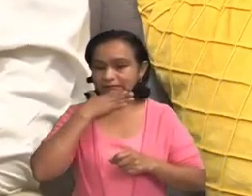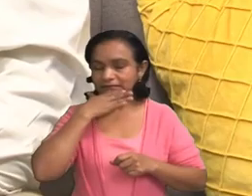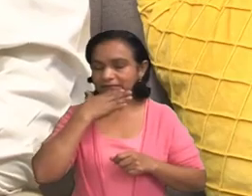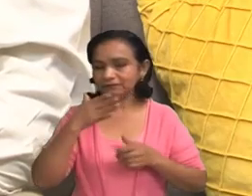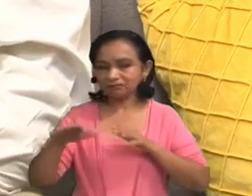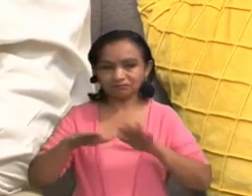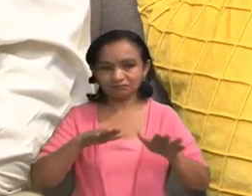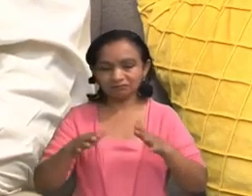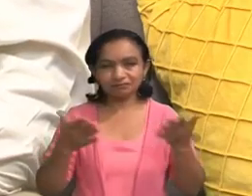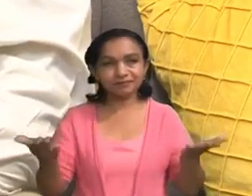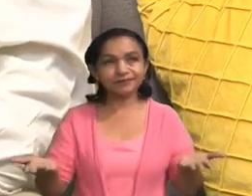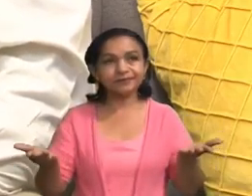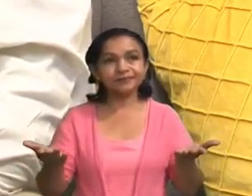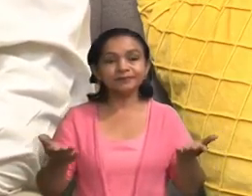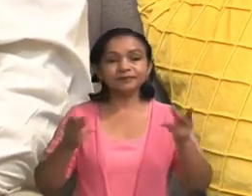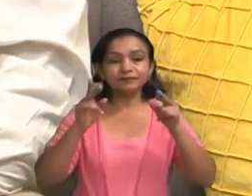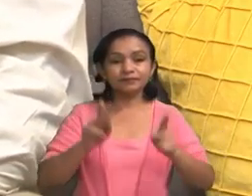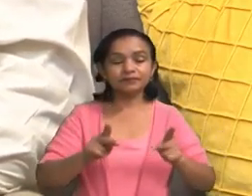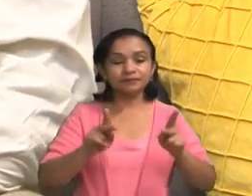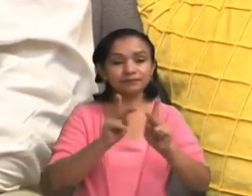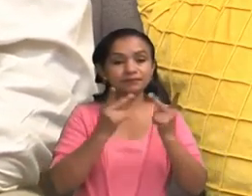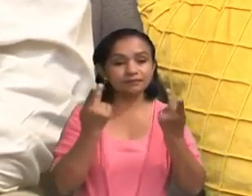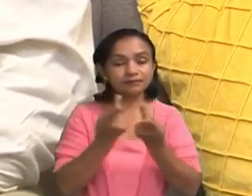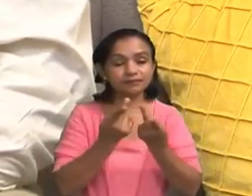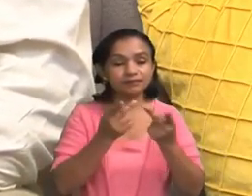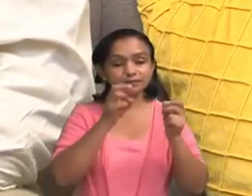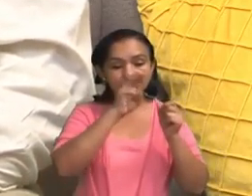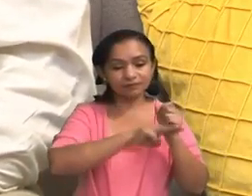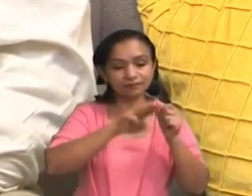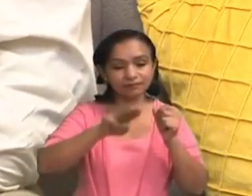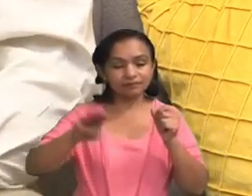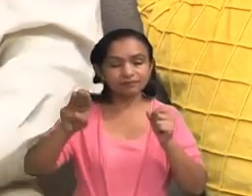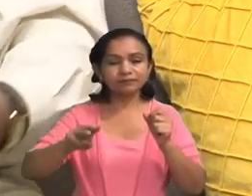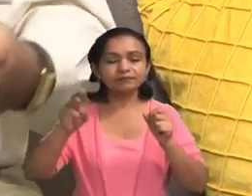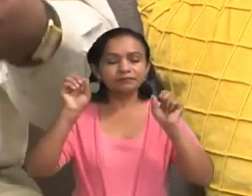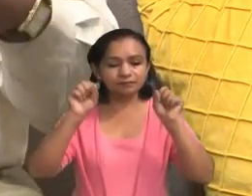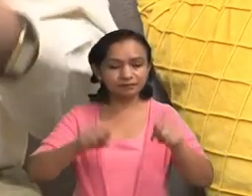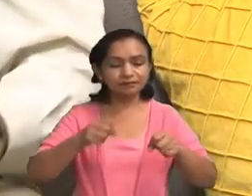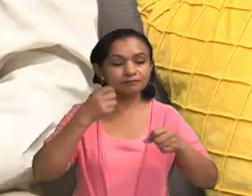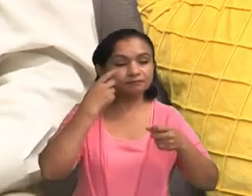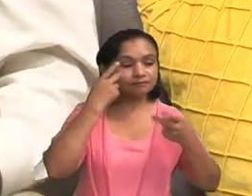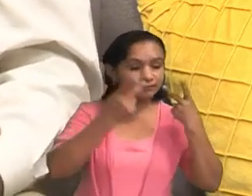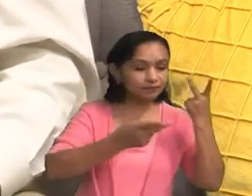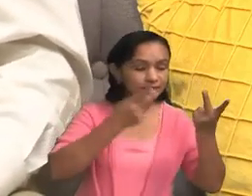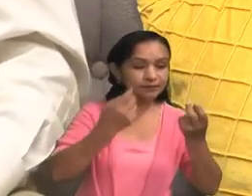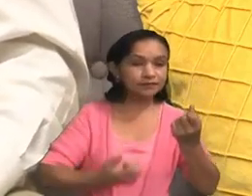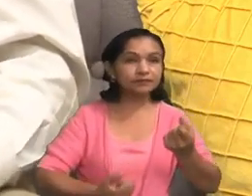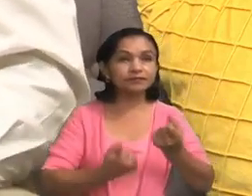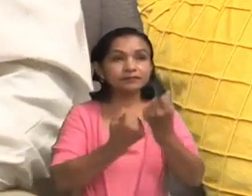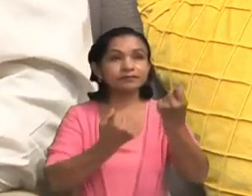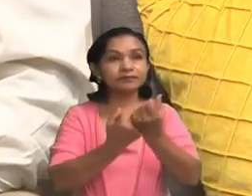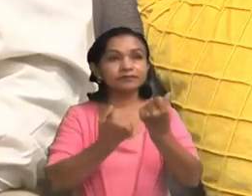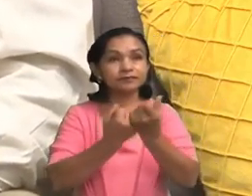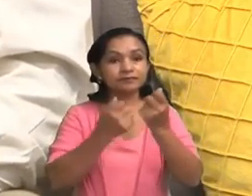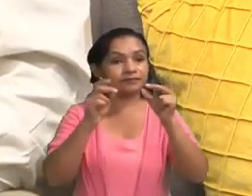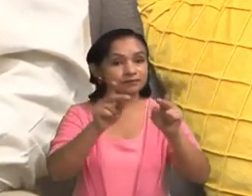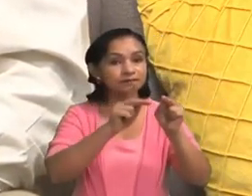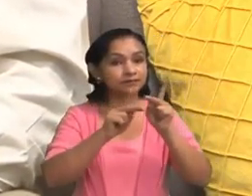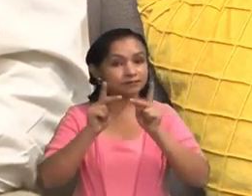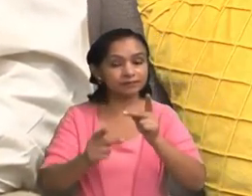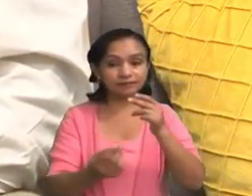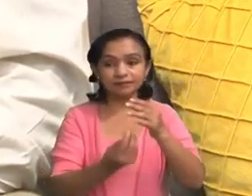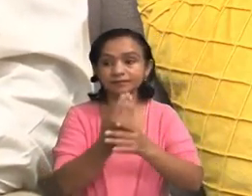difícil, ¿no? Pero todo el pueblo de Matagalpa está invitado a poder apoyar a nuestros productores,